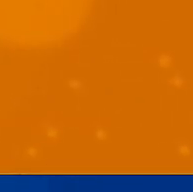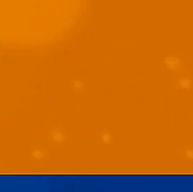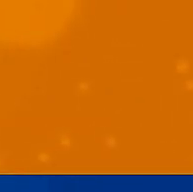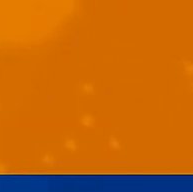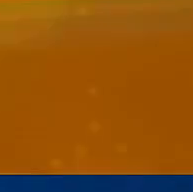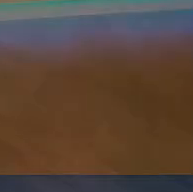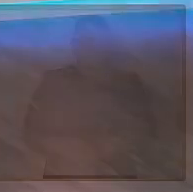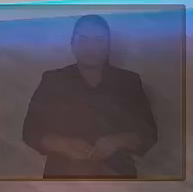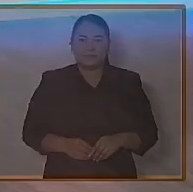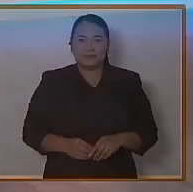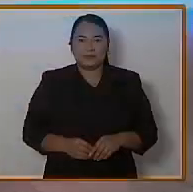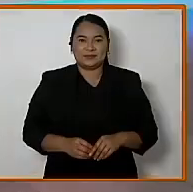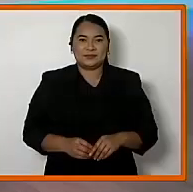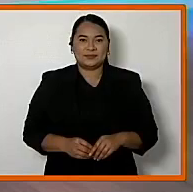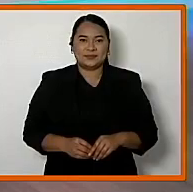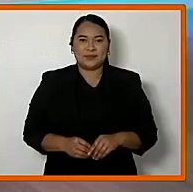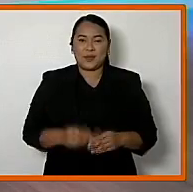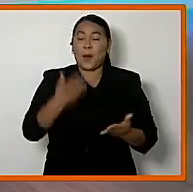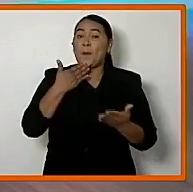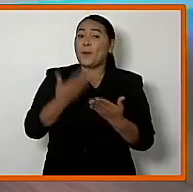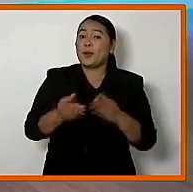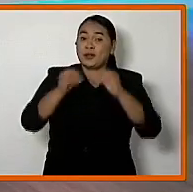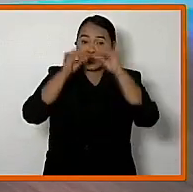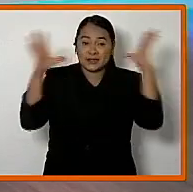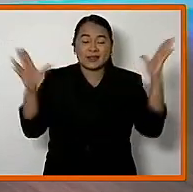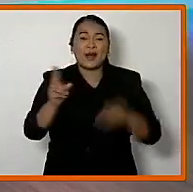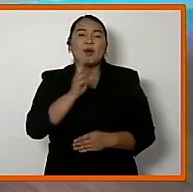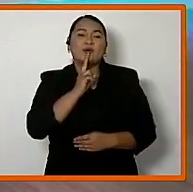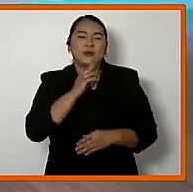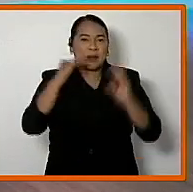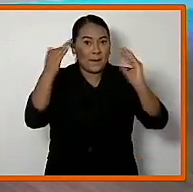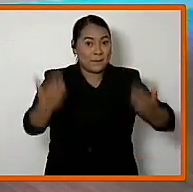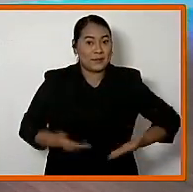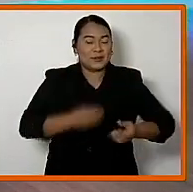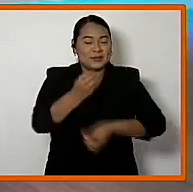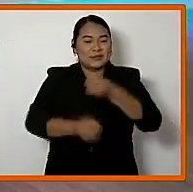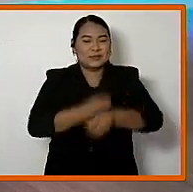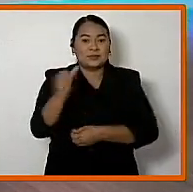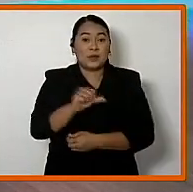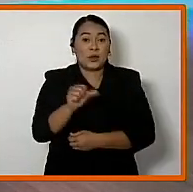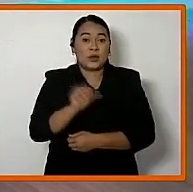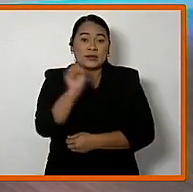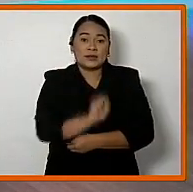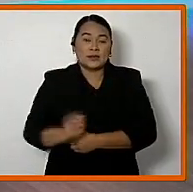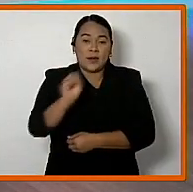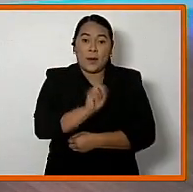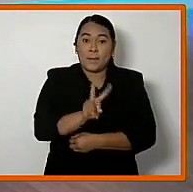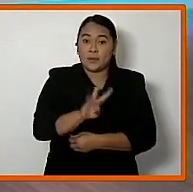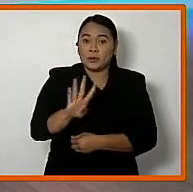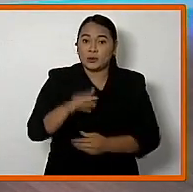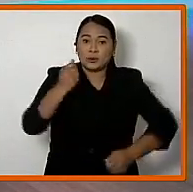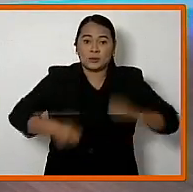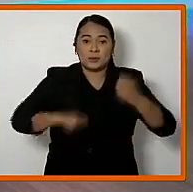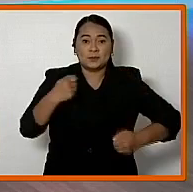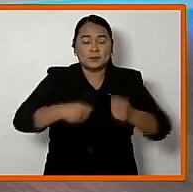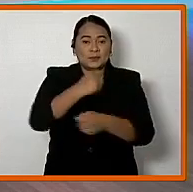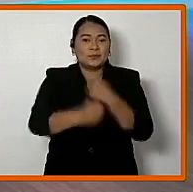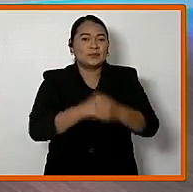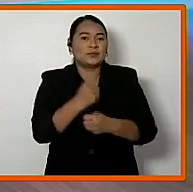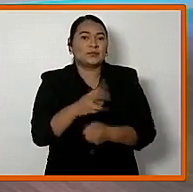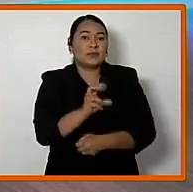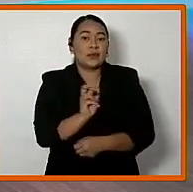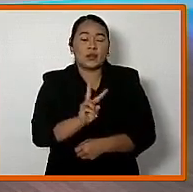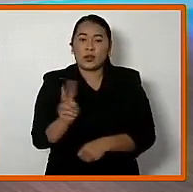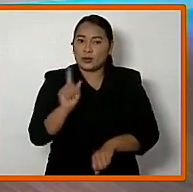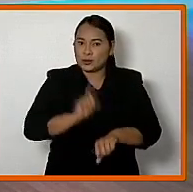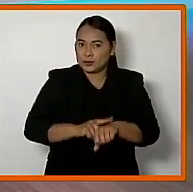vida. Muy buenos días, Honduras, y bienvenidos al sorteo de hoy sábado 24 de septiembre del año 2022, cuando son las 11 en punto